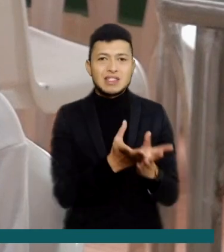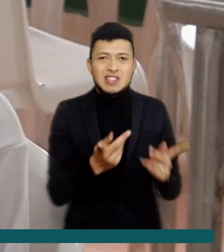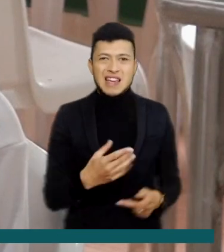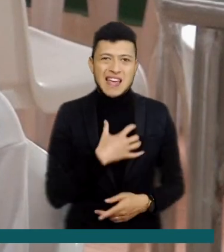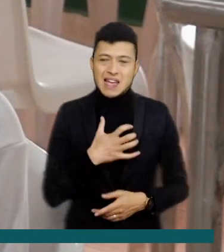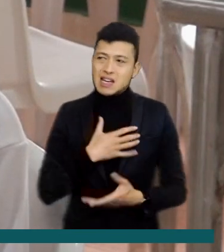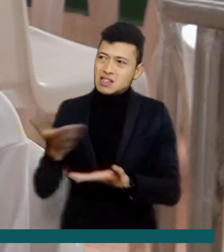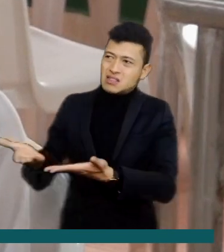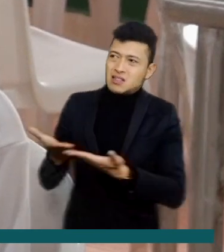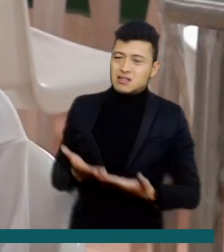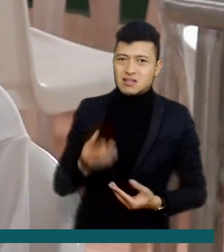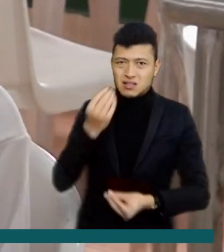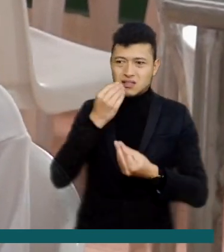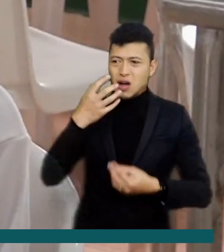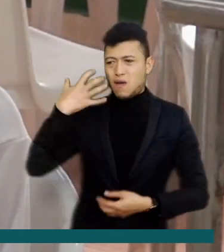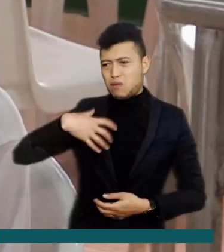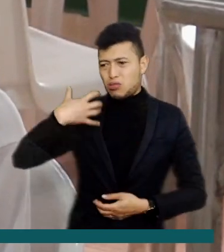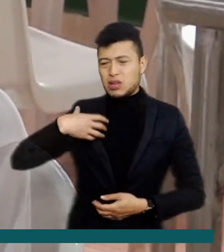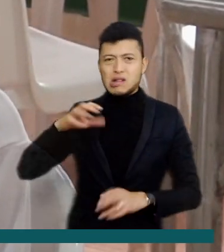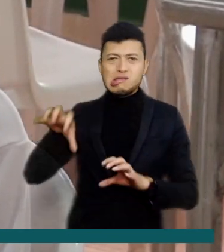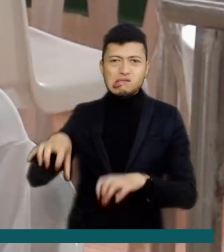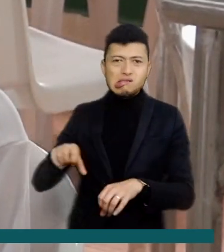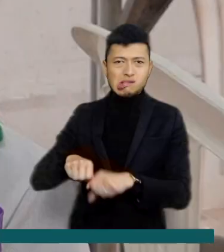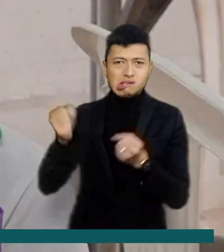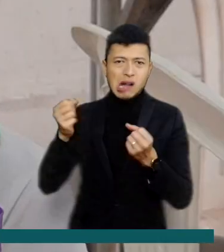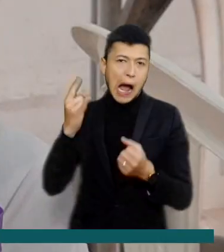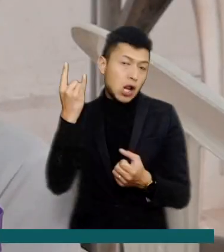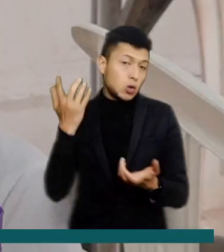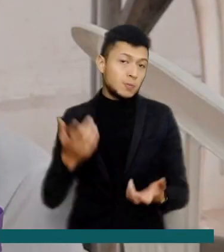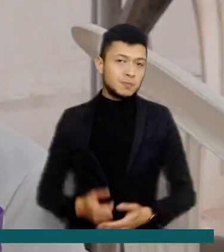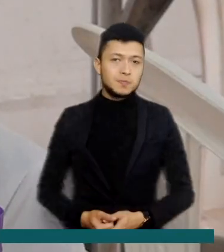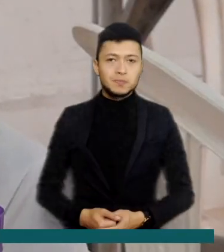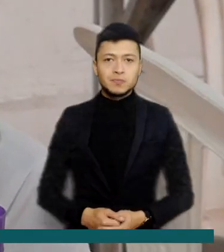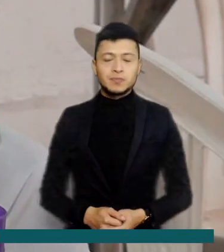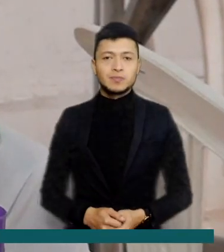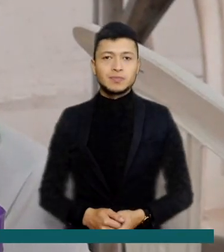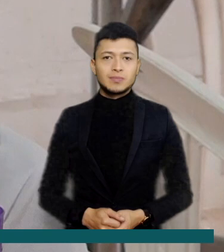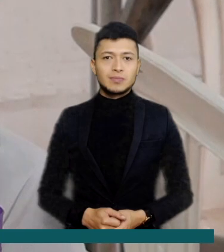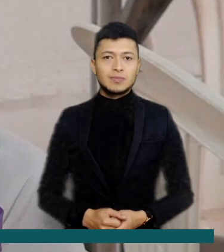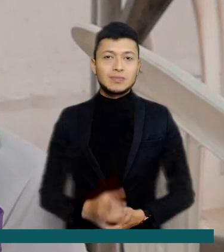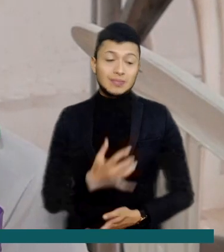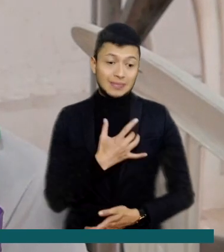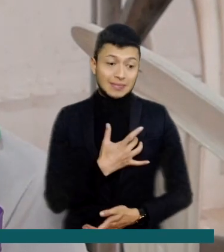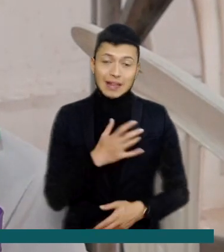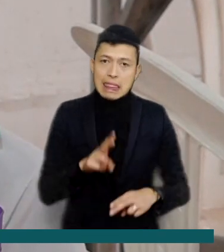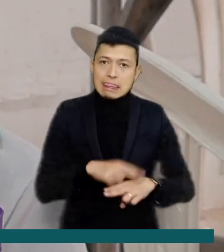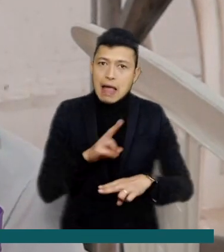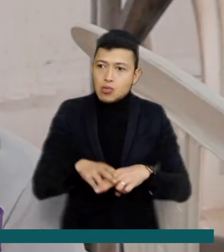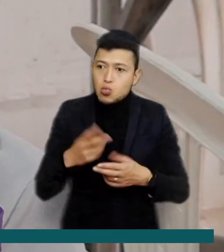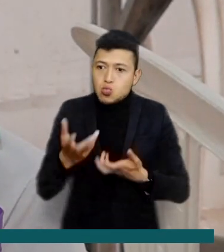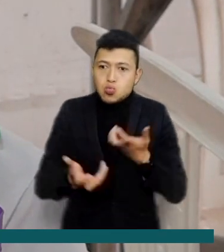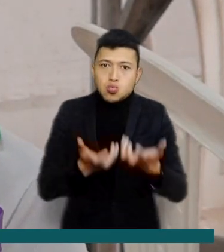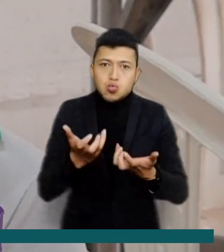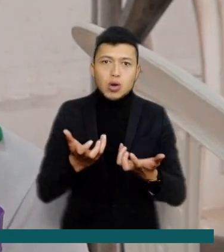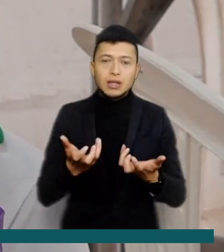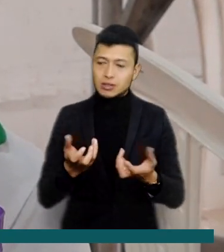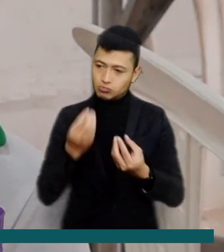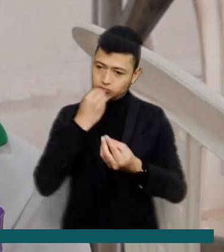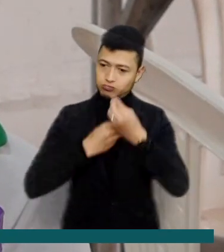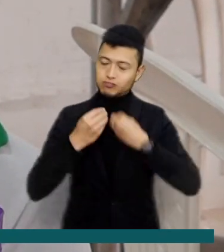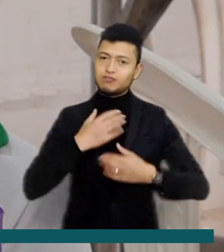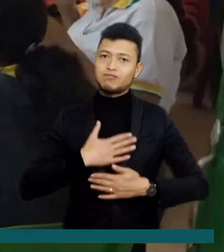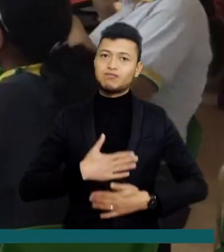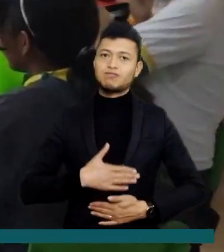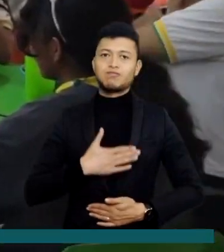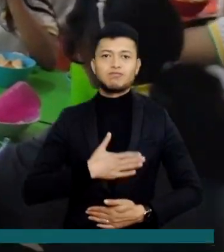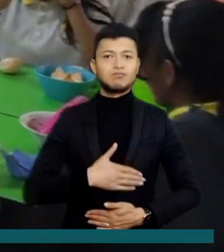quejaban que porque de pronto las frutas salían malas. Pienso que algo preparado naturalmente cae muy